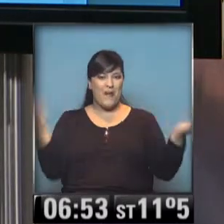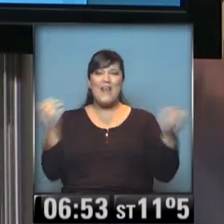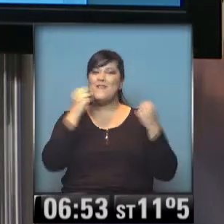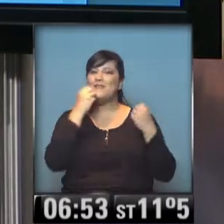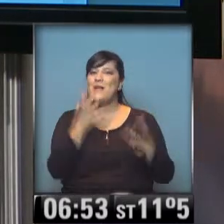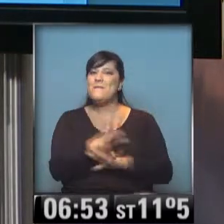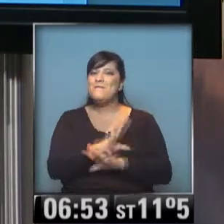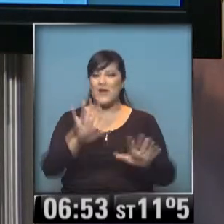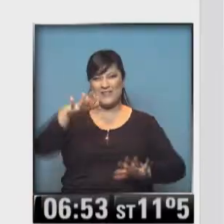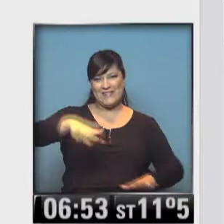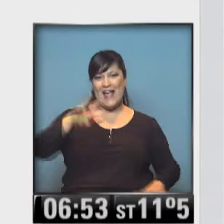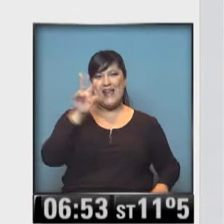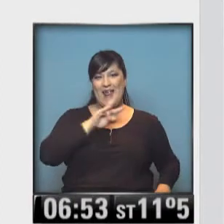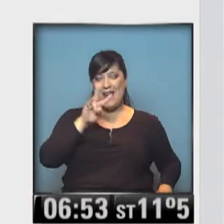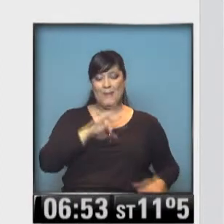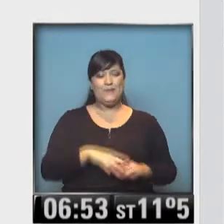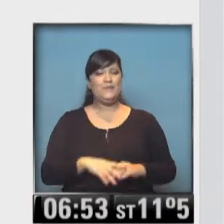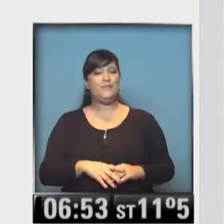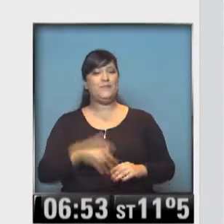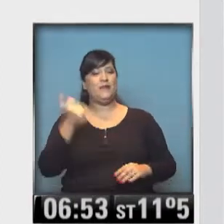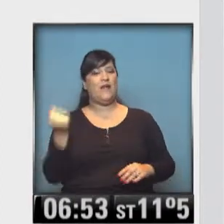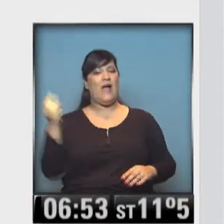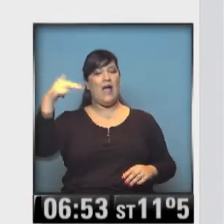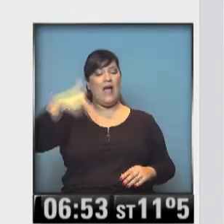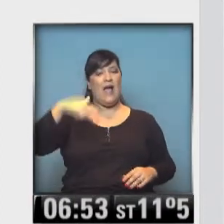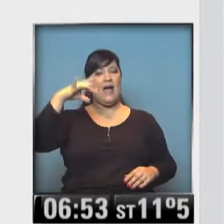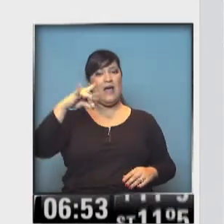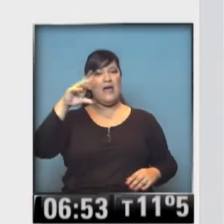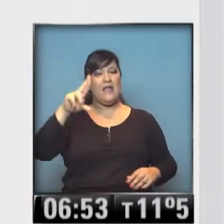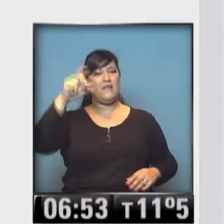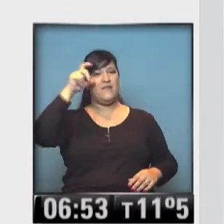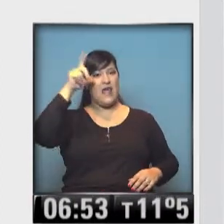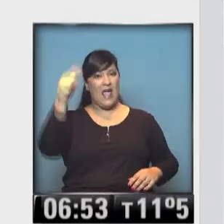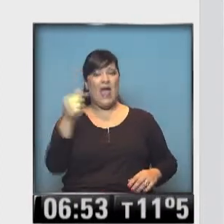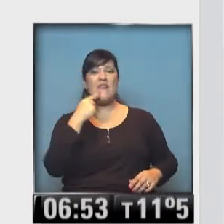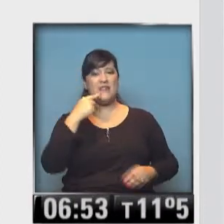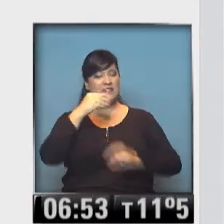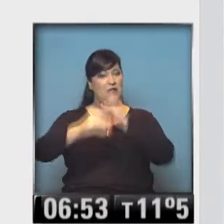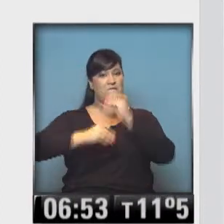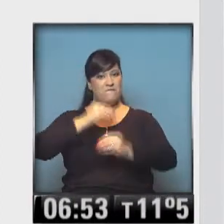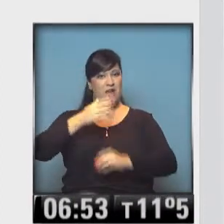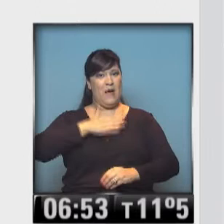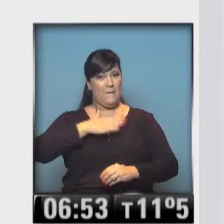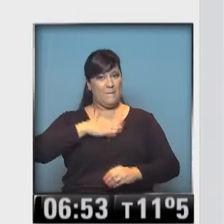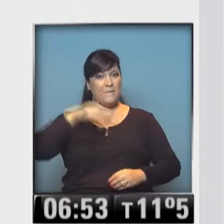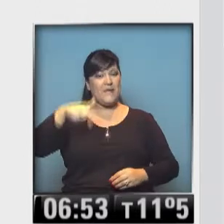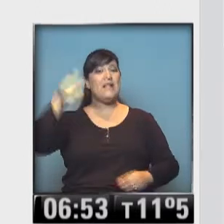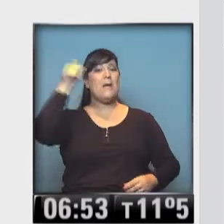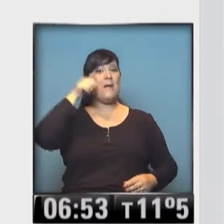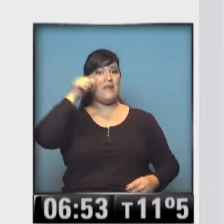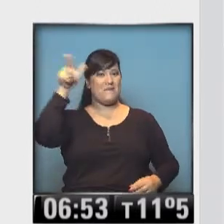Hermosa, hermosa niña. Andrea Lilian Casco dice, esta es mi familia, Nadia. Te escribimos desde Mar del